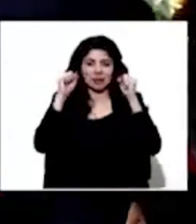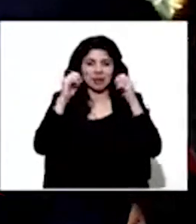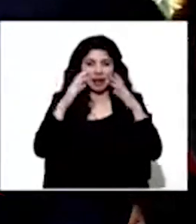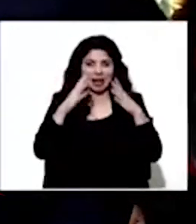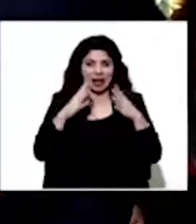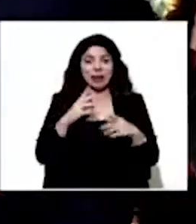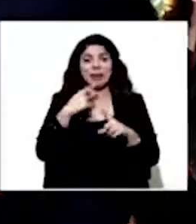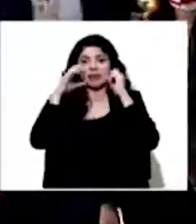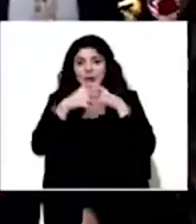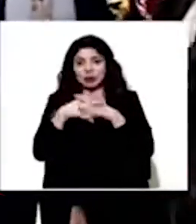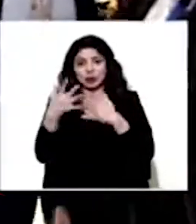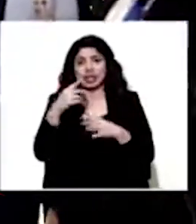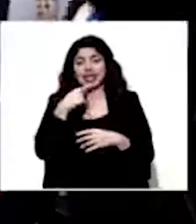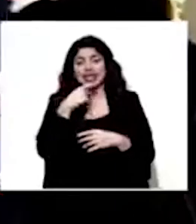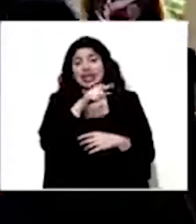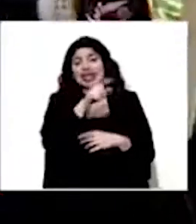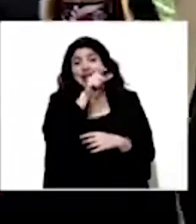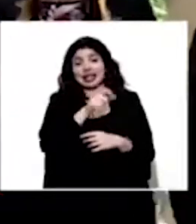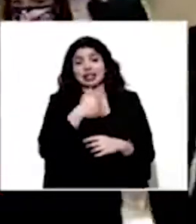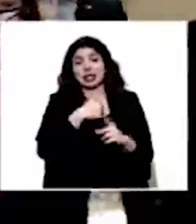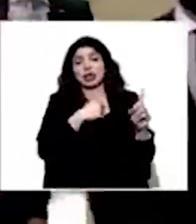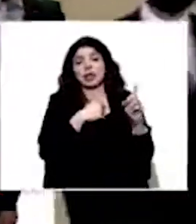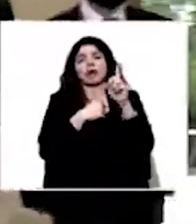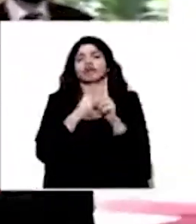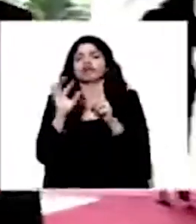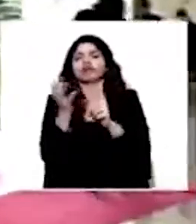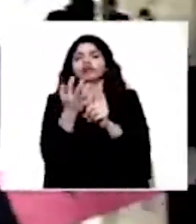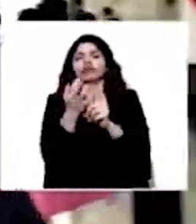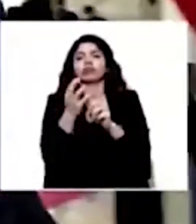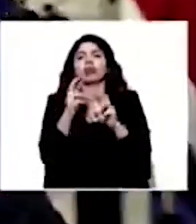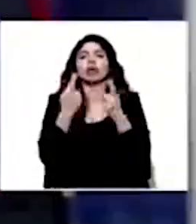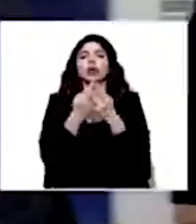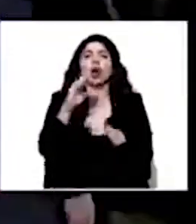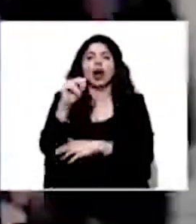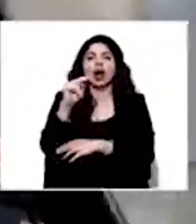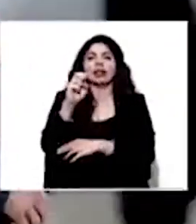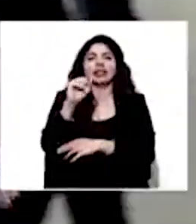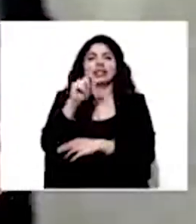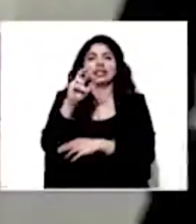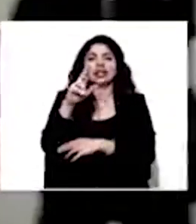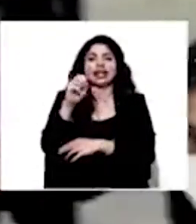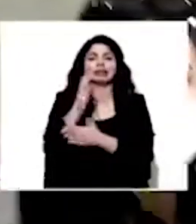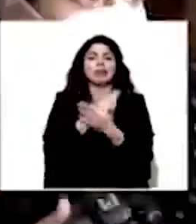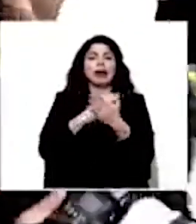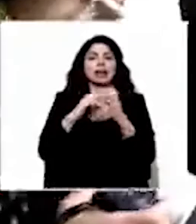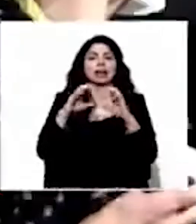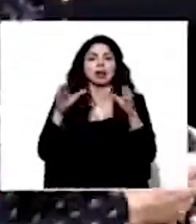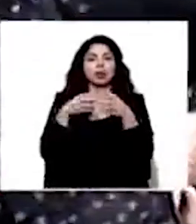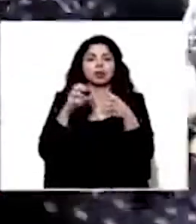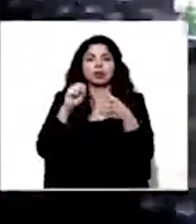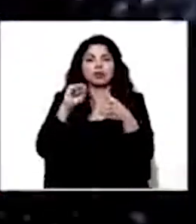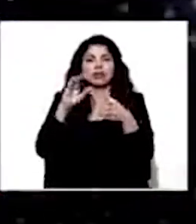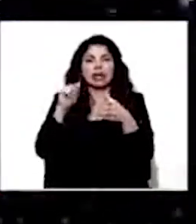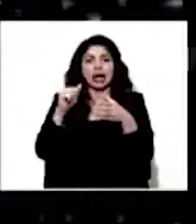parte de la delegación nicaragüense también participó la procuradora general de la republica wendy morales quien abordó el tema de la lucha contra la